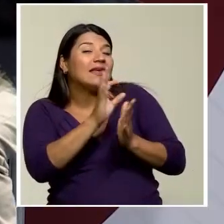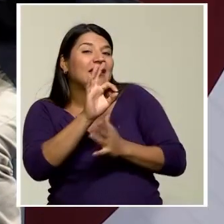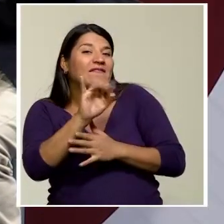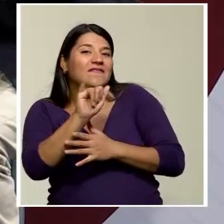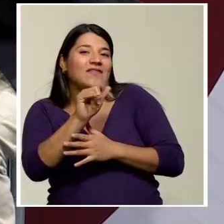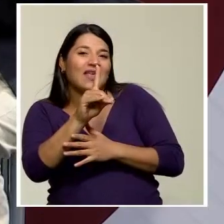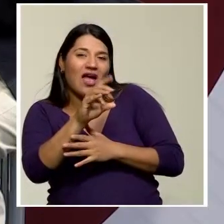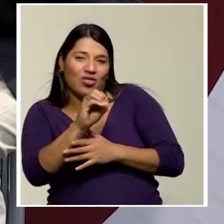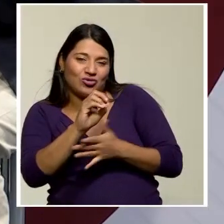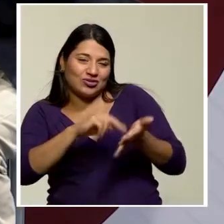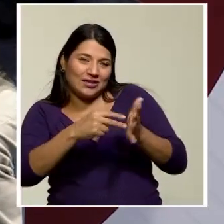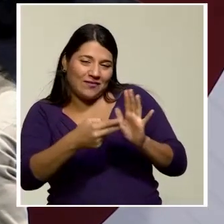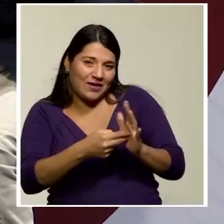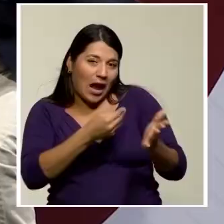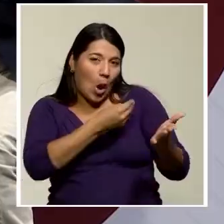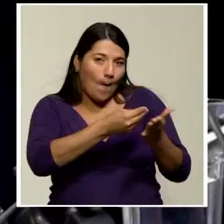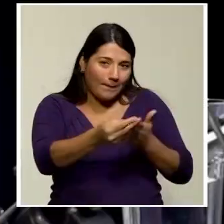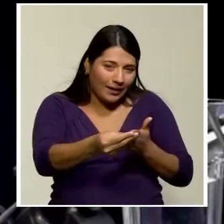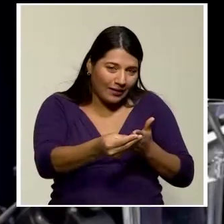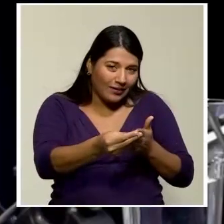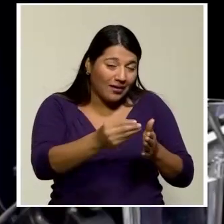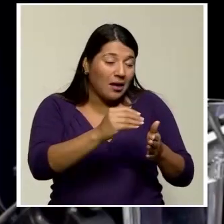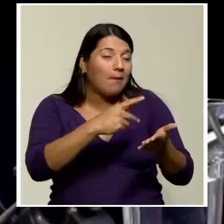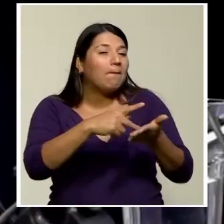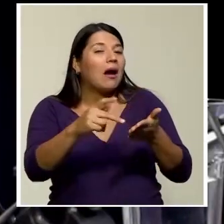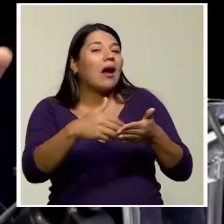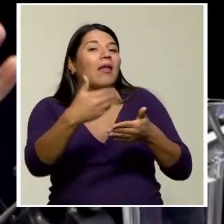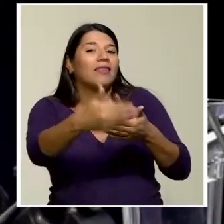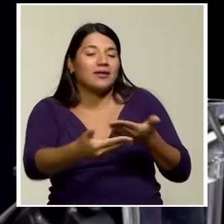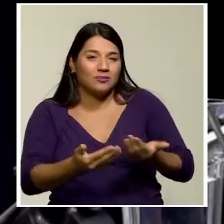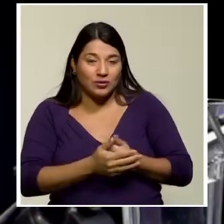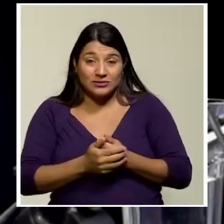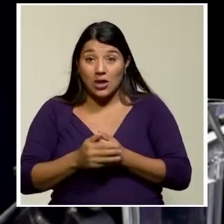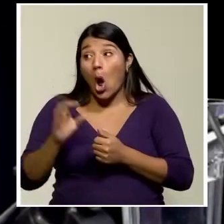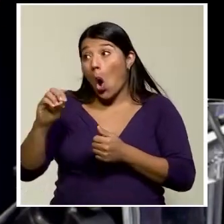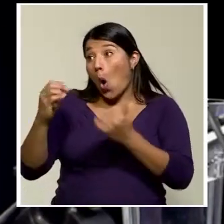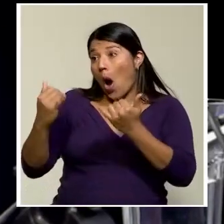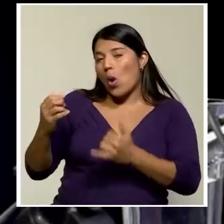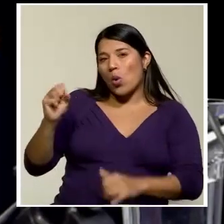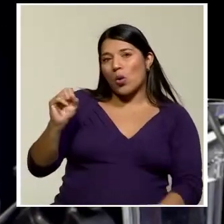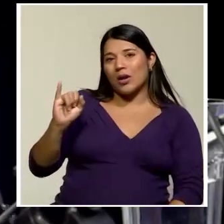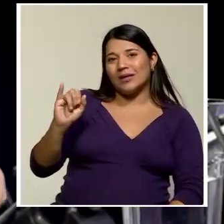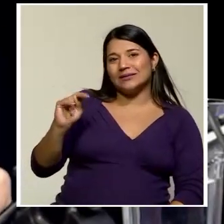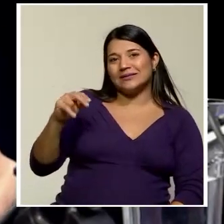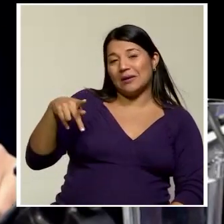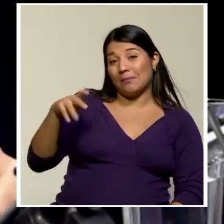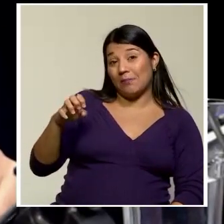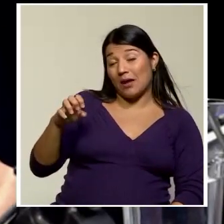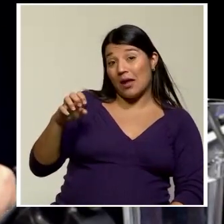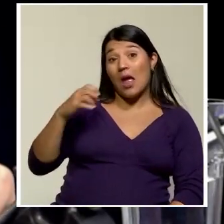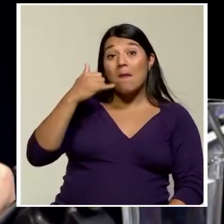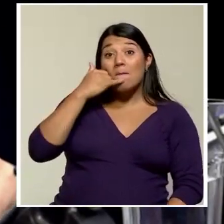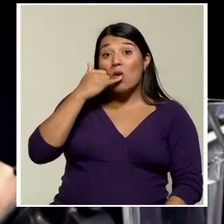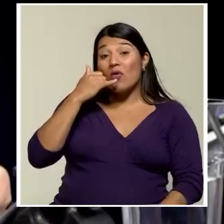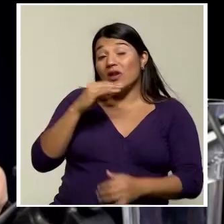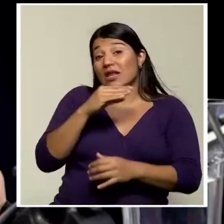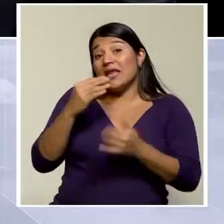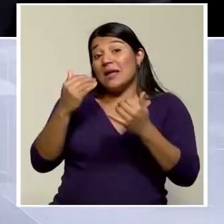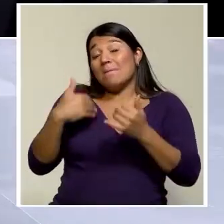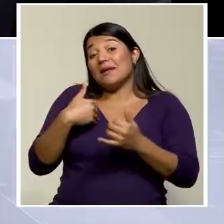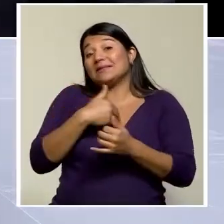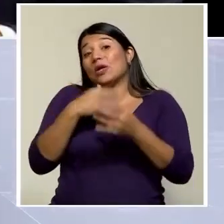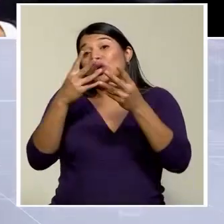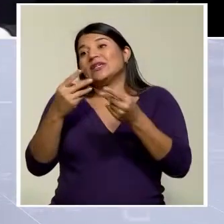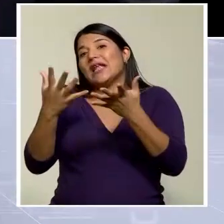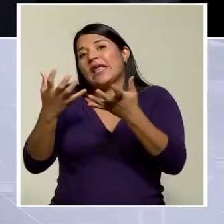la forma. Sí. Y ahora Simpemóvil, por ejemplo, ya Hacienda lo quiere, Hacienda lo quiere atajar. El ministro de